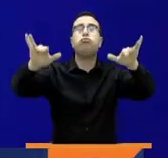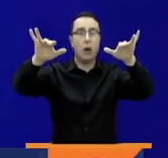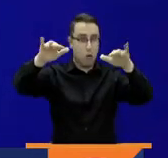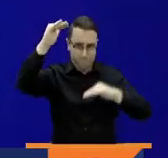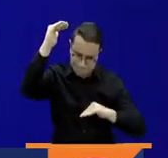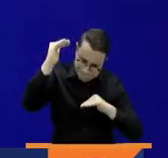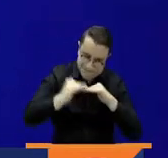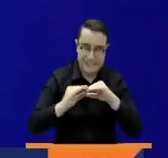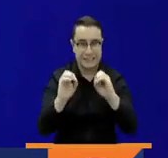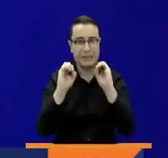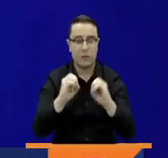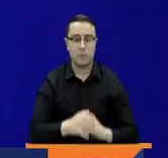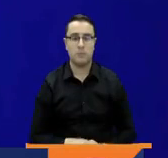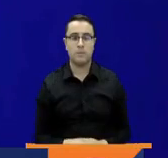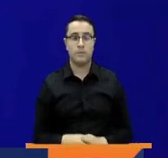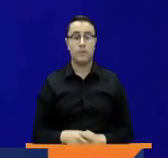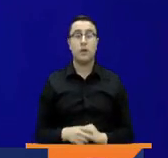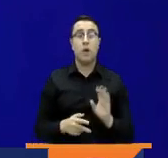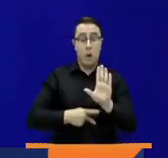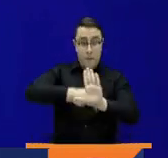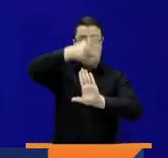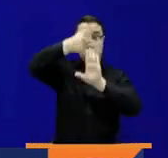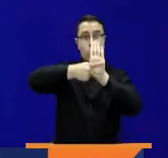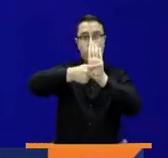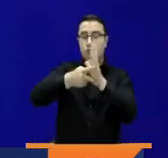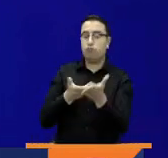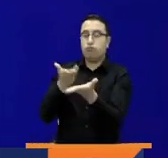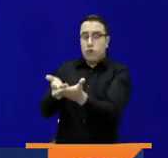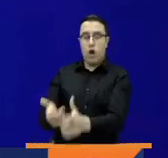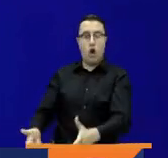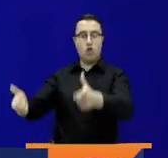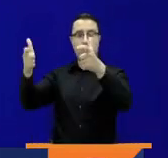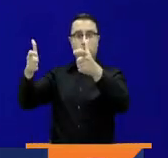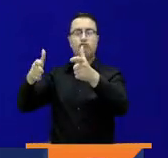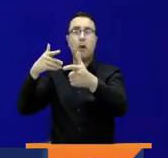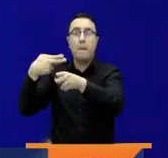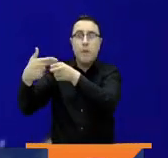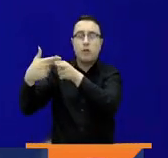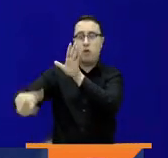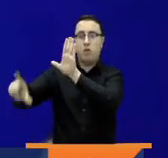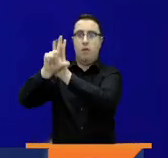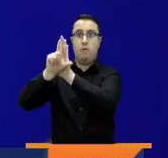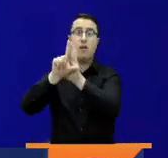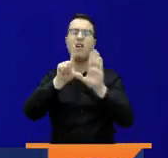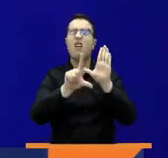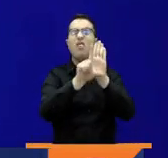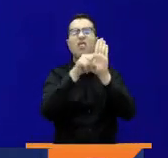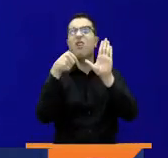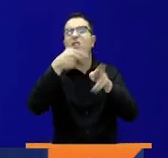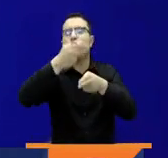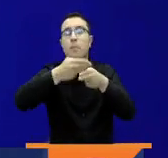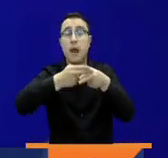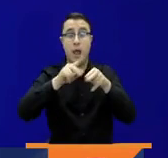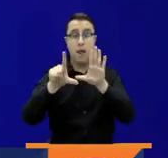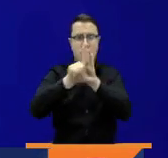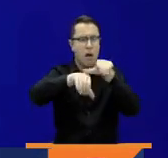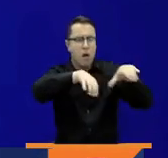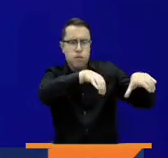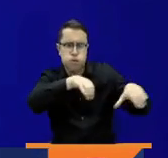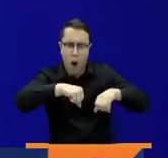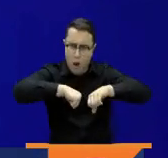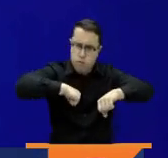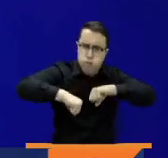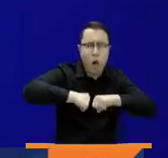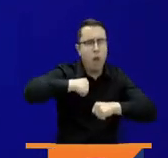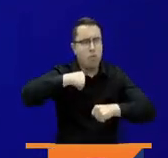que se convertirá en ley de la República, que la denominamos la Ley de Acción Climática, para soportar esta ambición y convertirla en una política